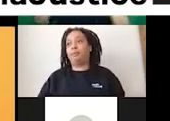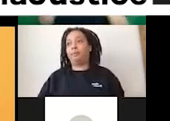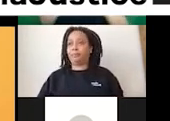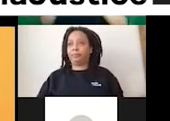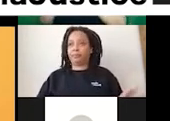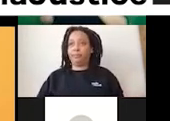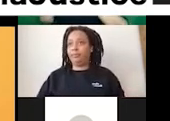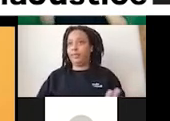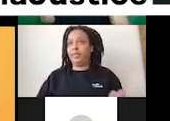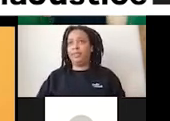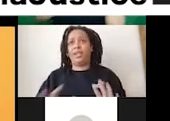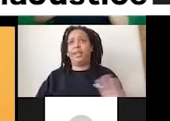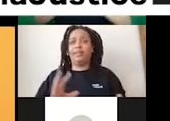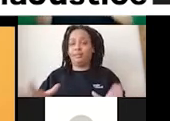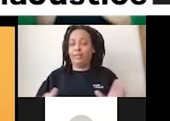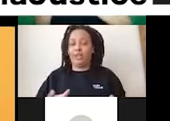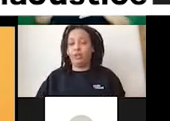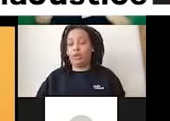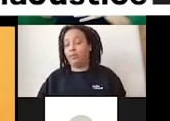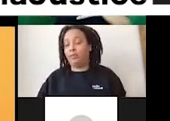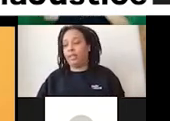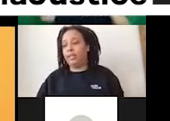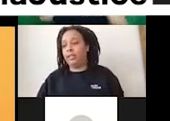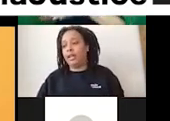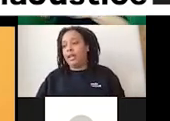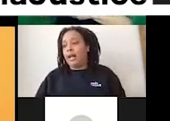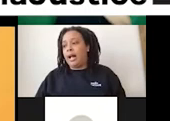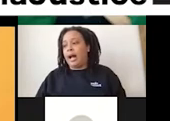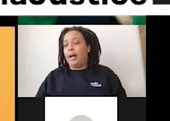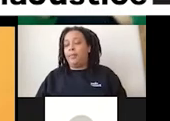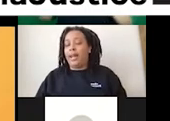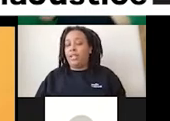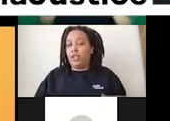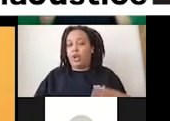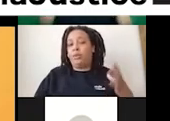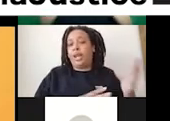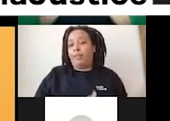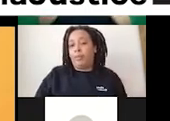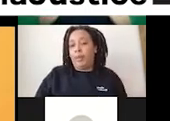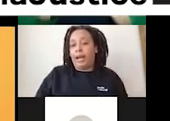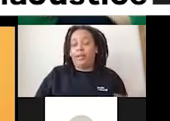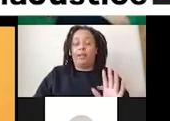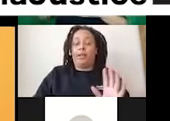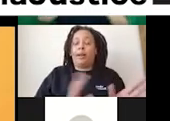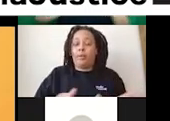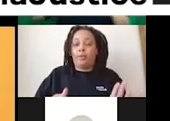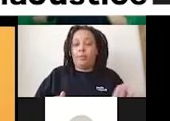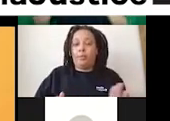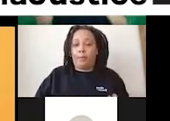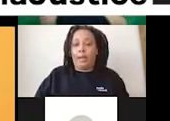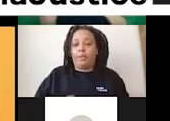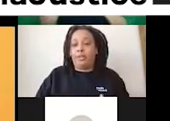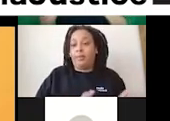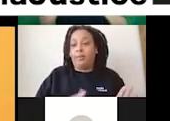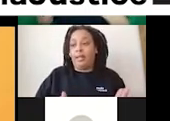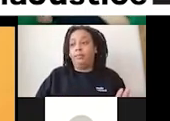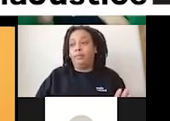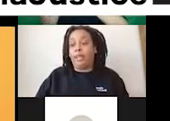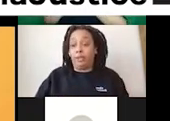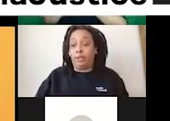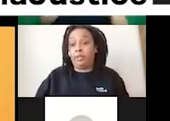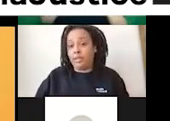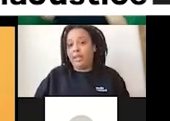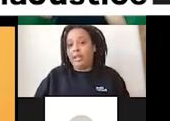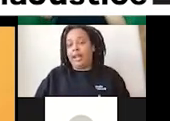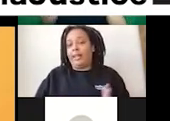estaban peleando sobre quién iba a dirigir el programa el programa de